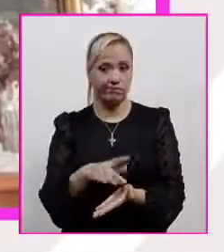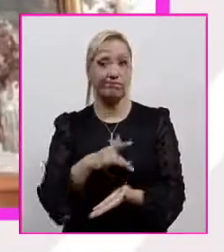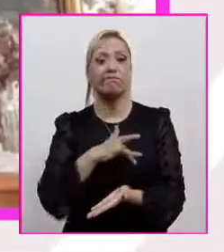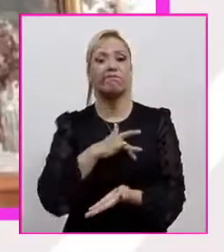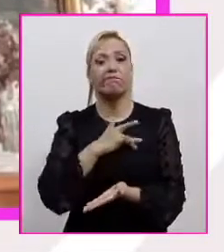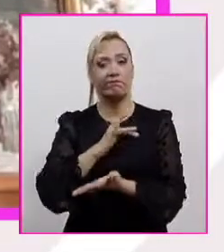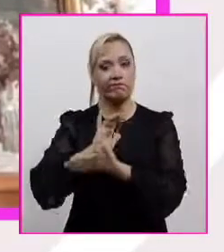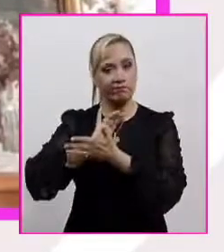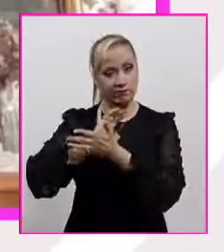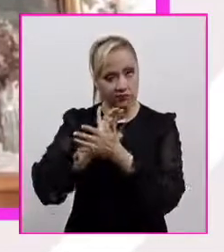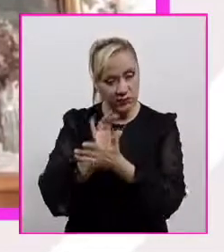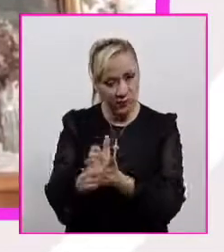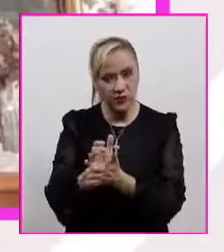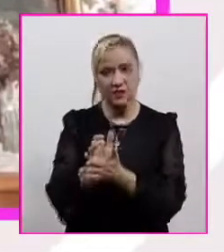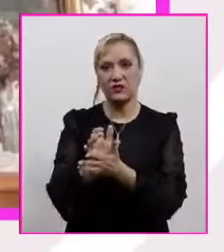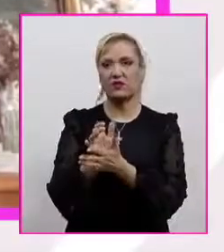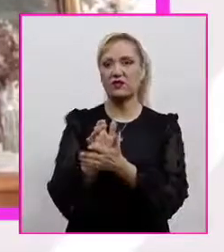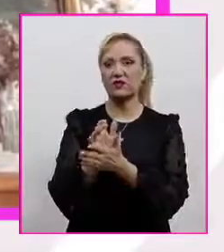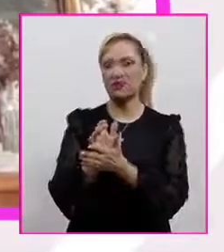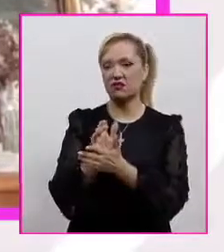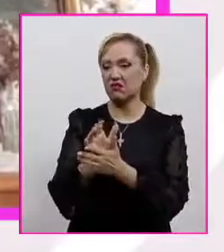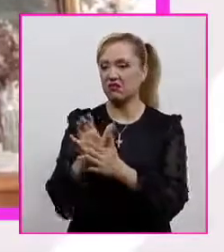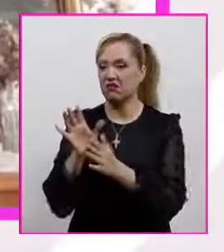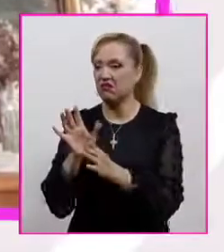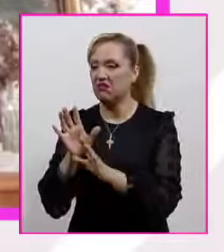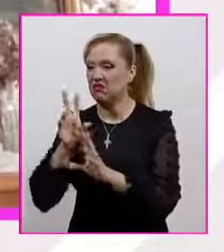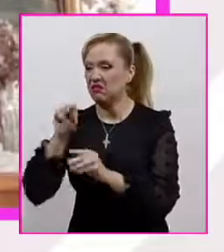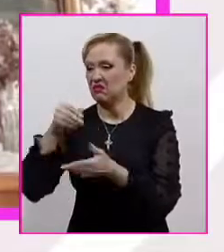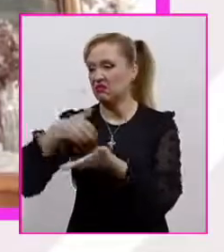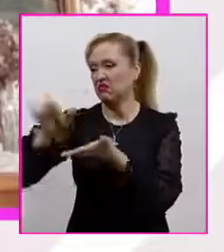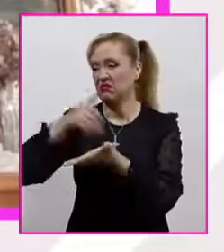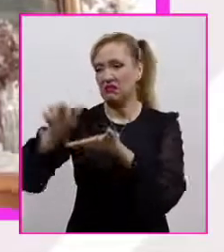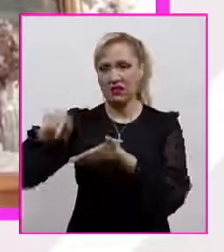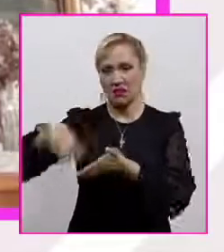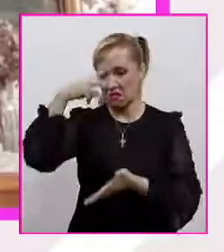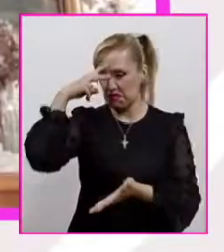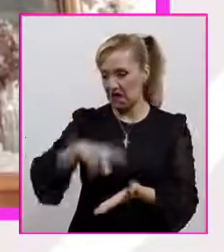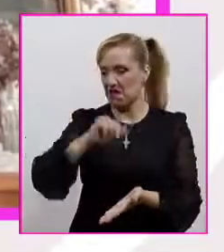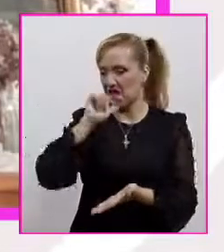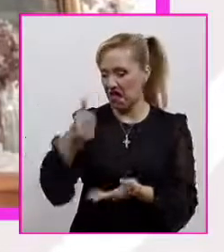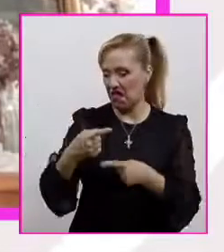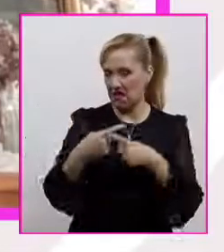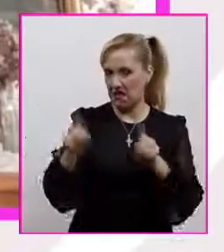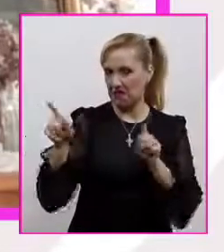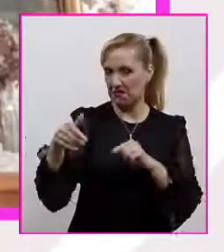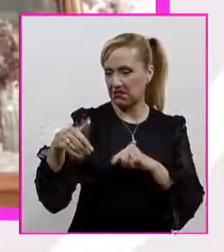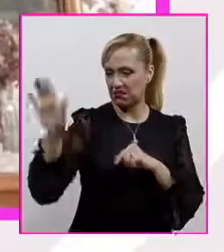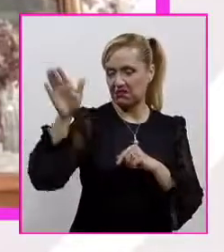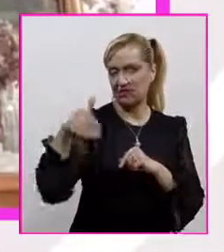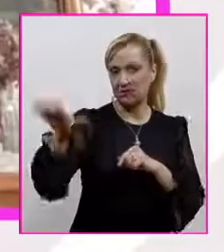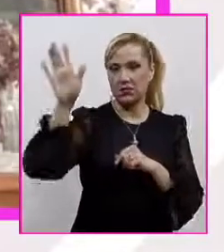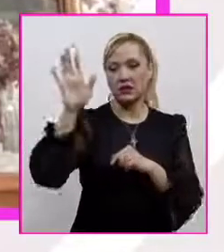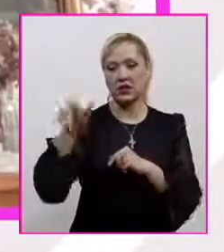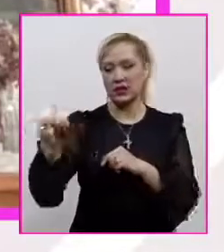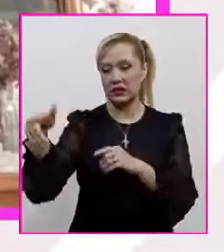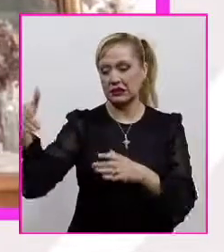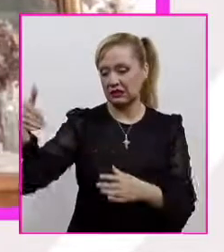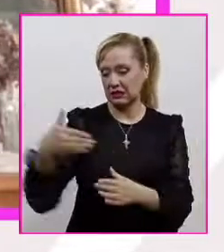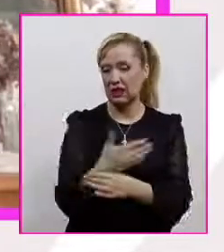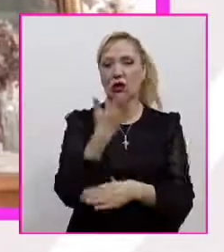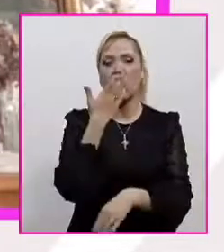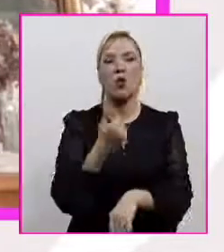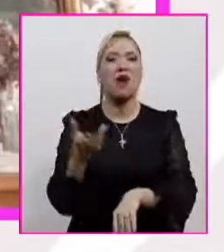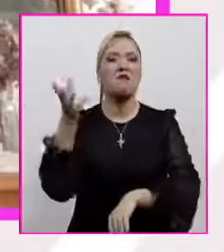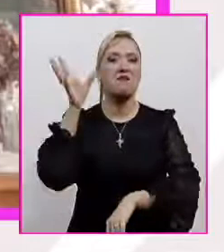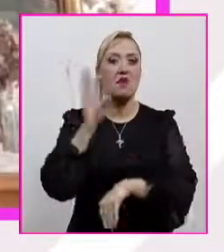y persecución por considerar que no son mexicanas y que se encuentran de manera ilegal en nuestro país,